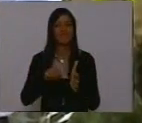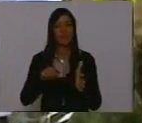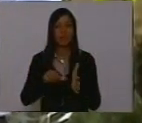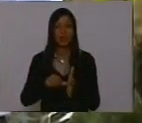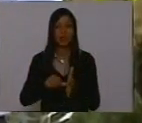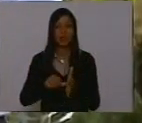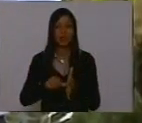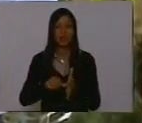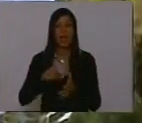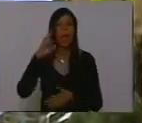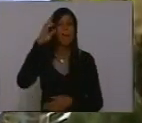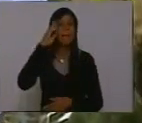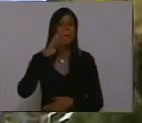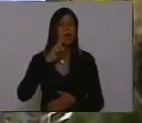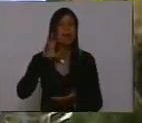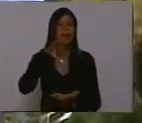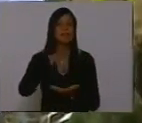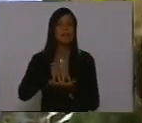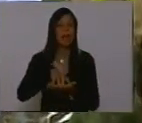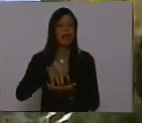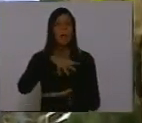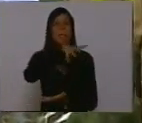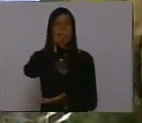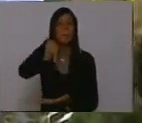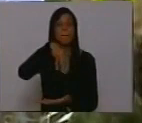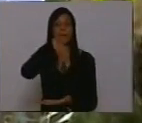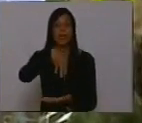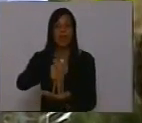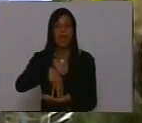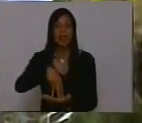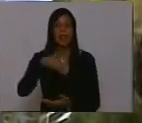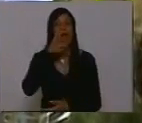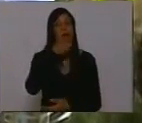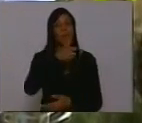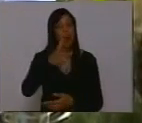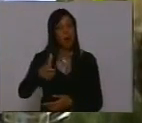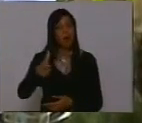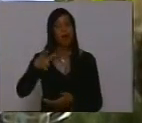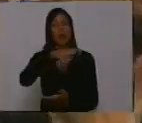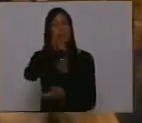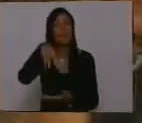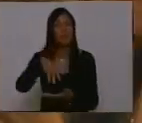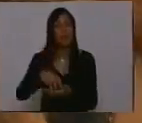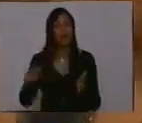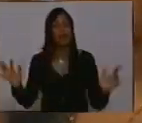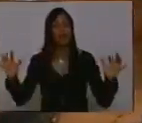Estado Bolivariano de Miranda. Saludo a todo el pueblo mirandino que nos acompaña.